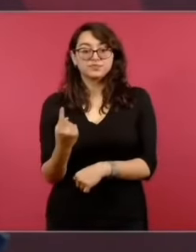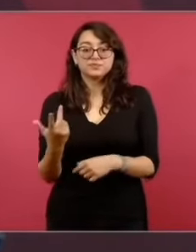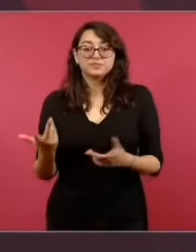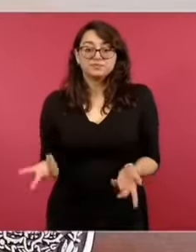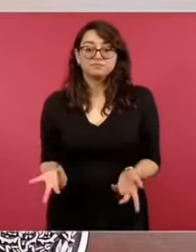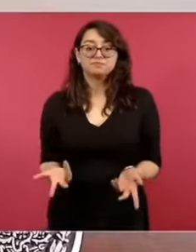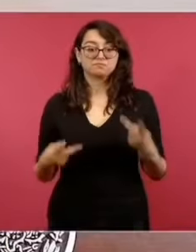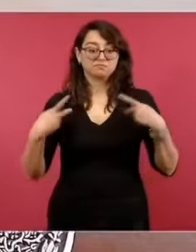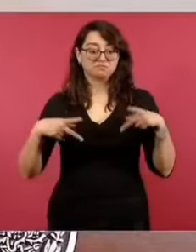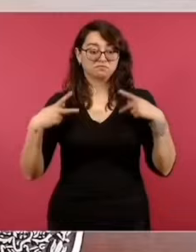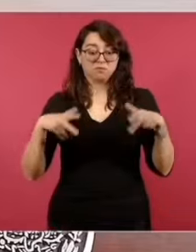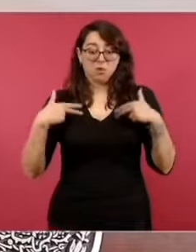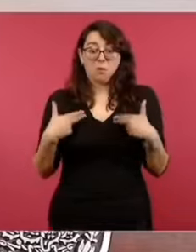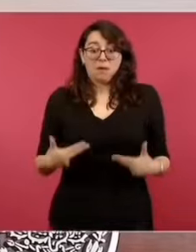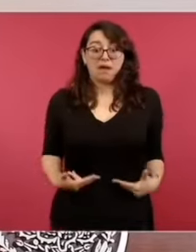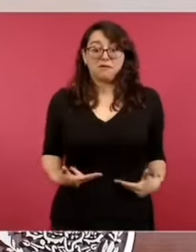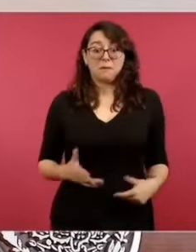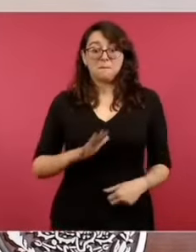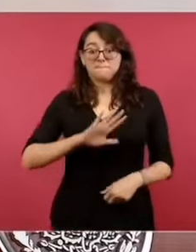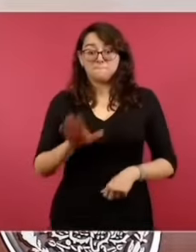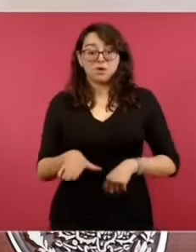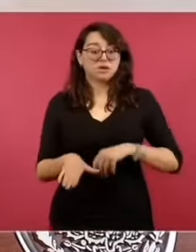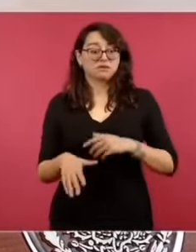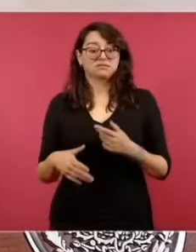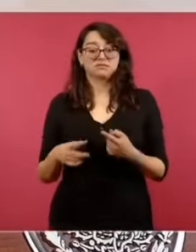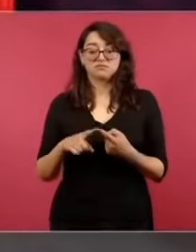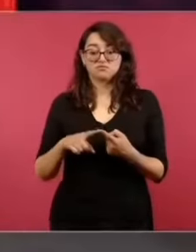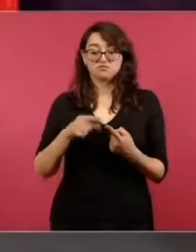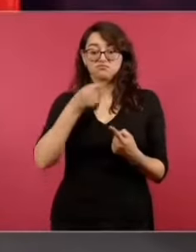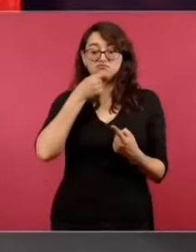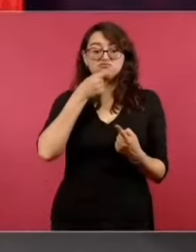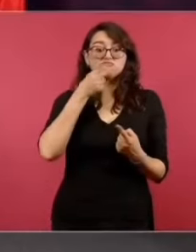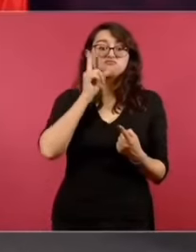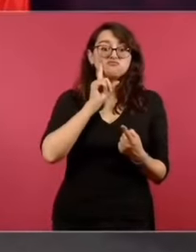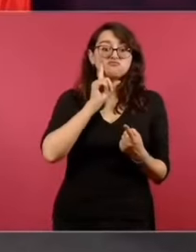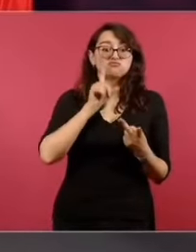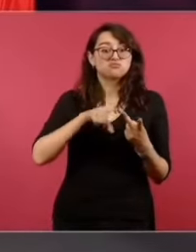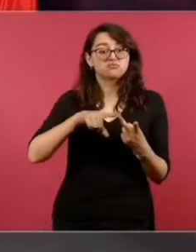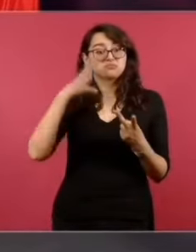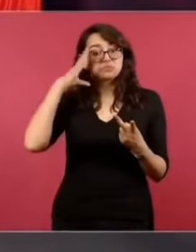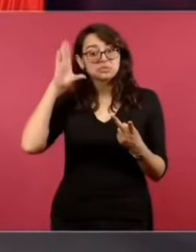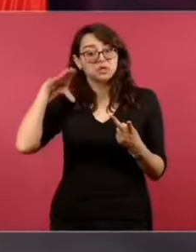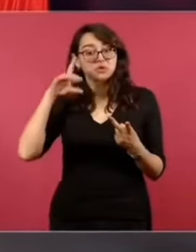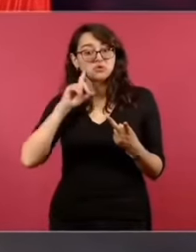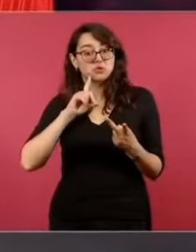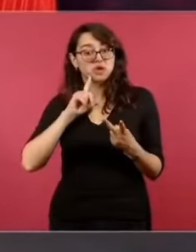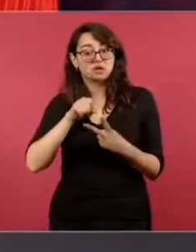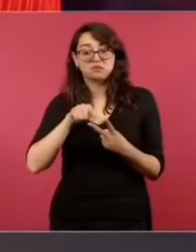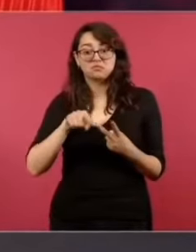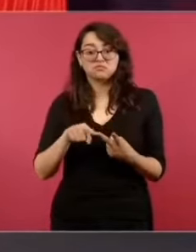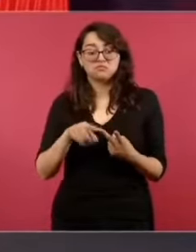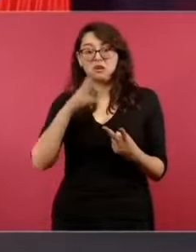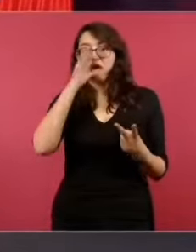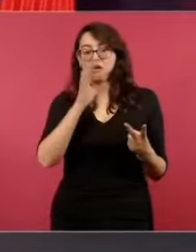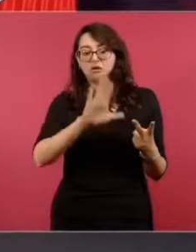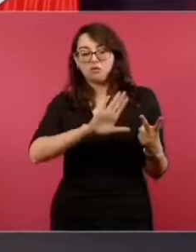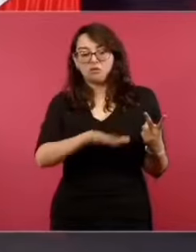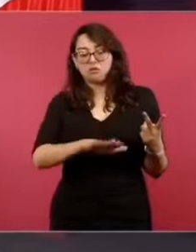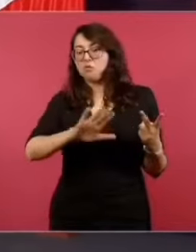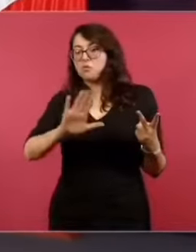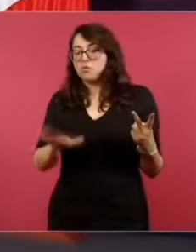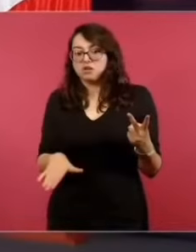vidas humanas de una niña y también de una señora. Y se está